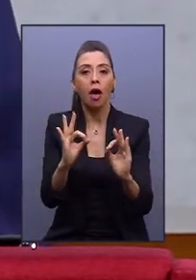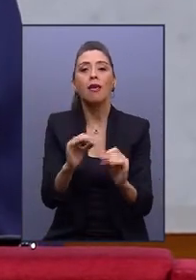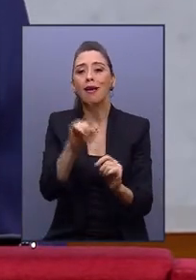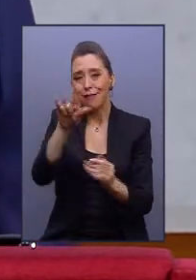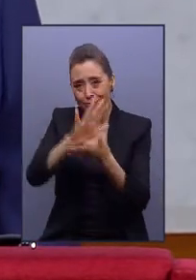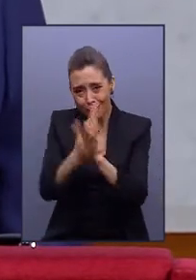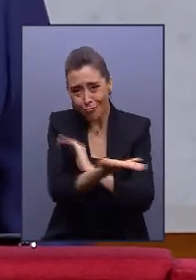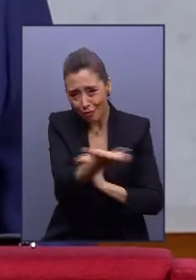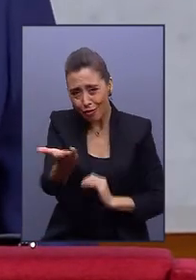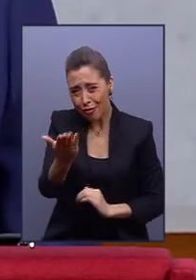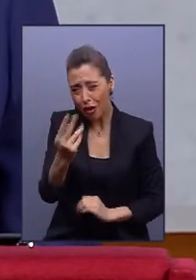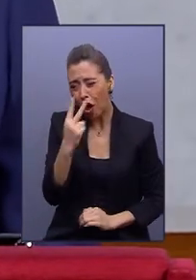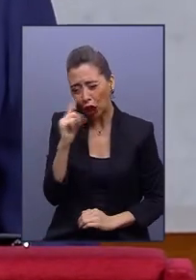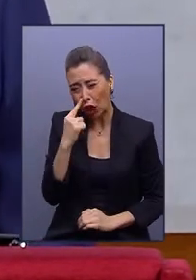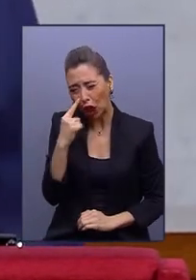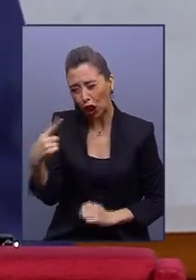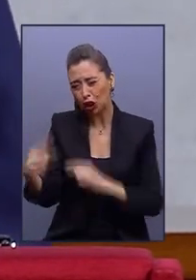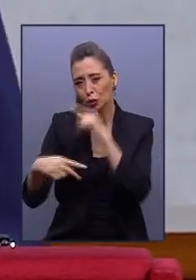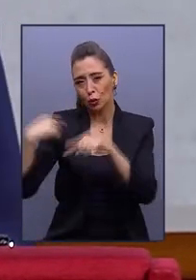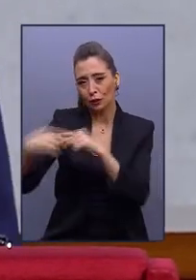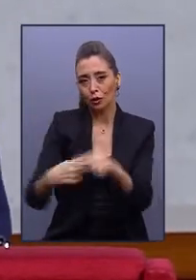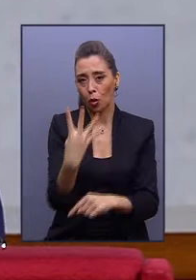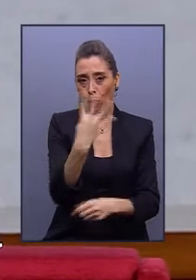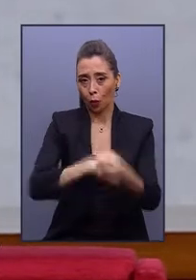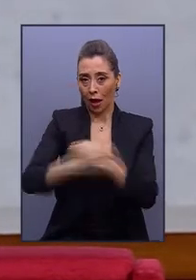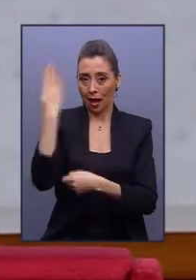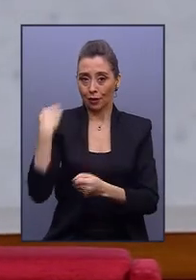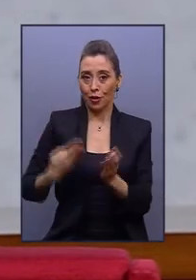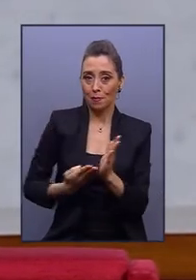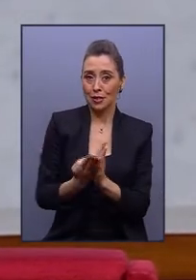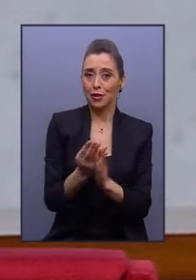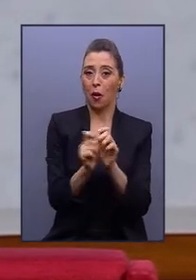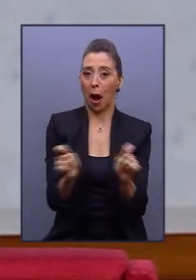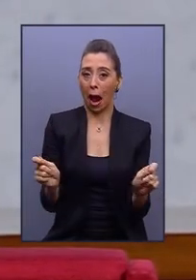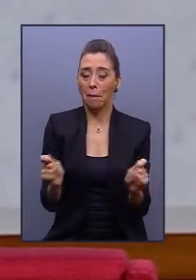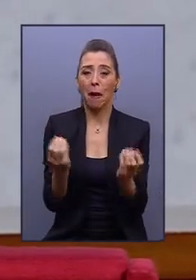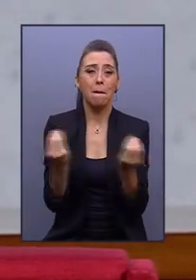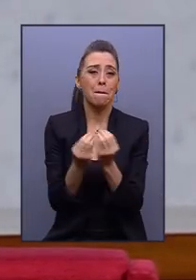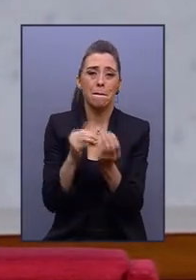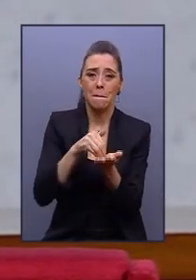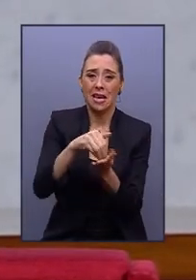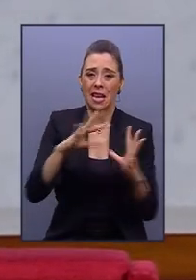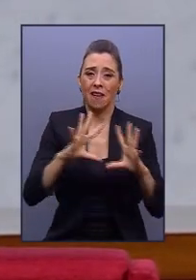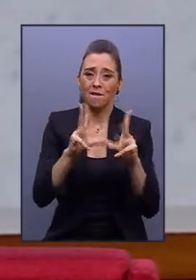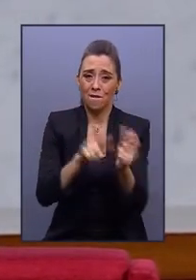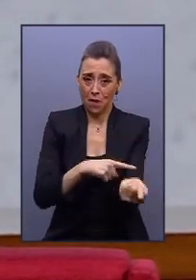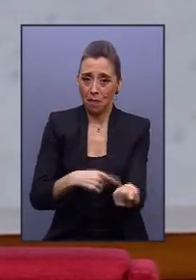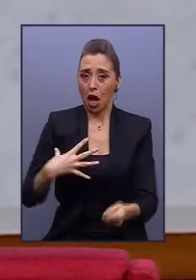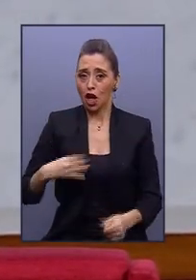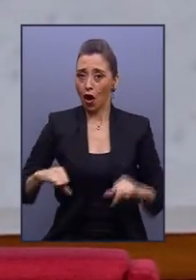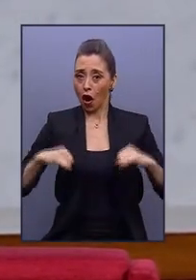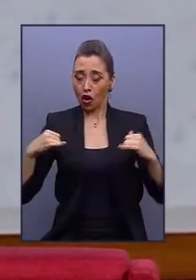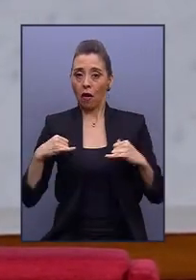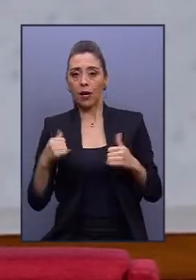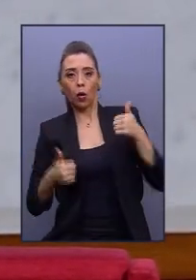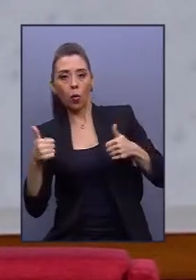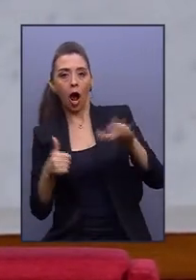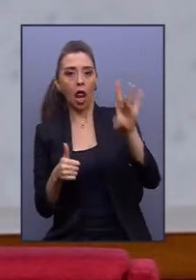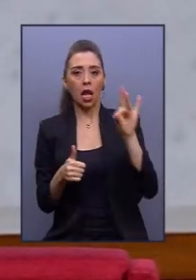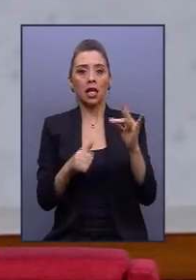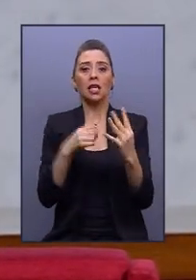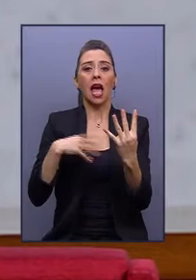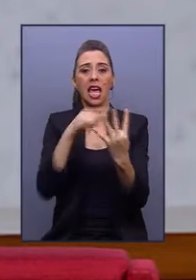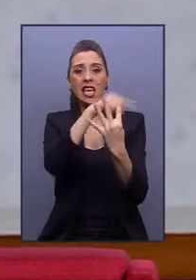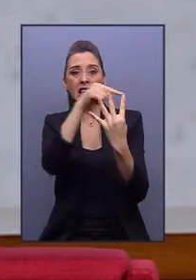estas historias. Hace solo 4 años, cuando partimos la campaña, miles de familias con hijos jóvenes tenían que elegir a cuál